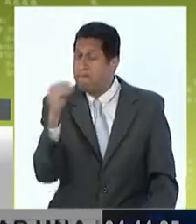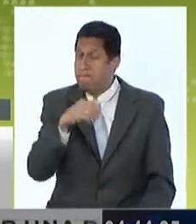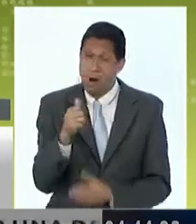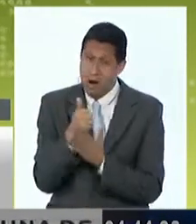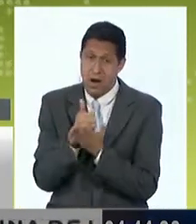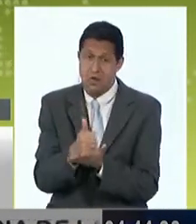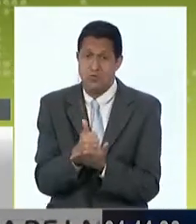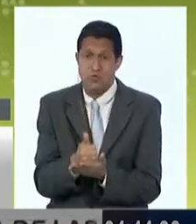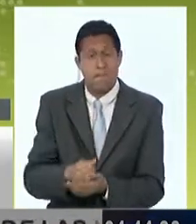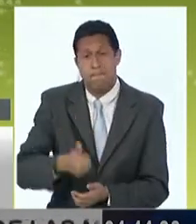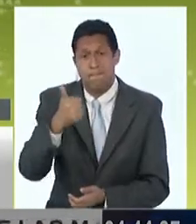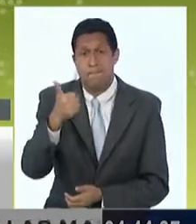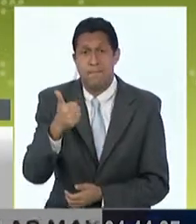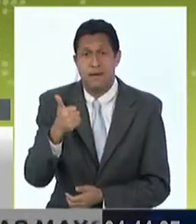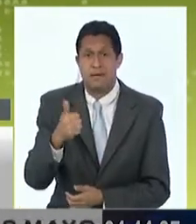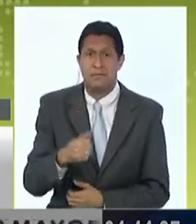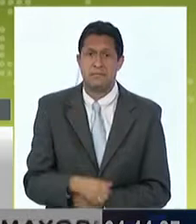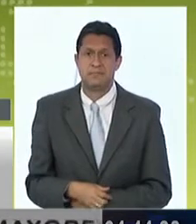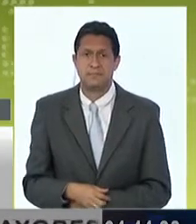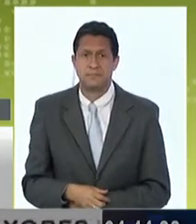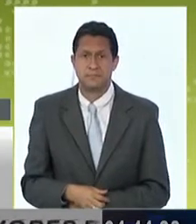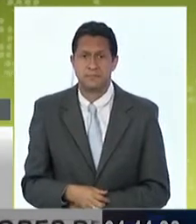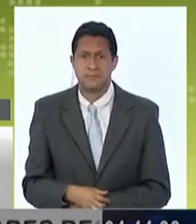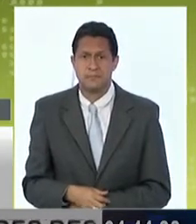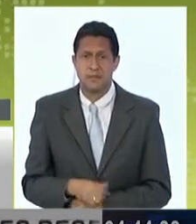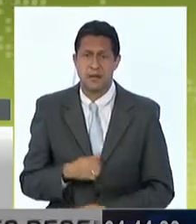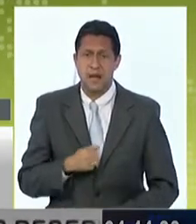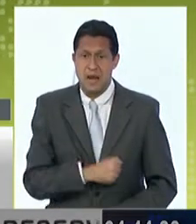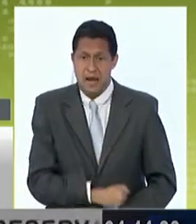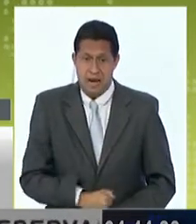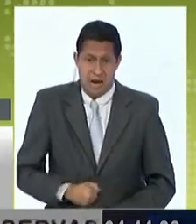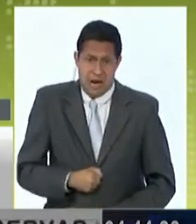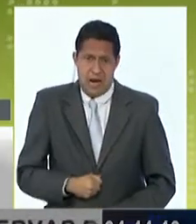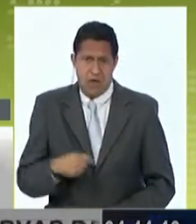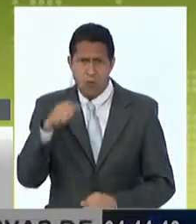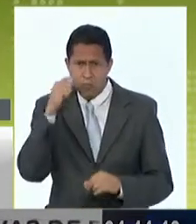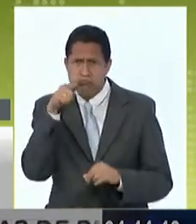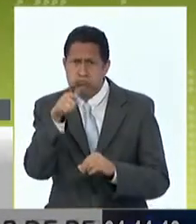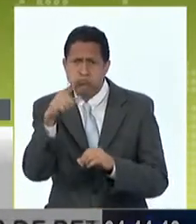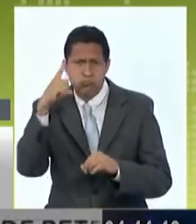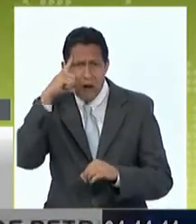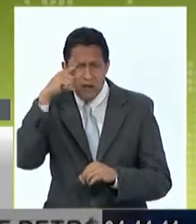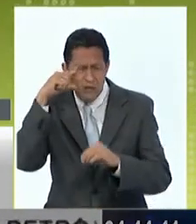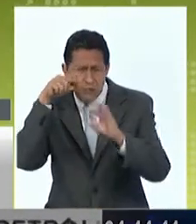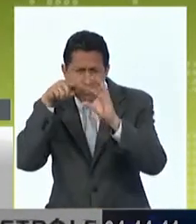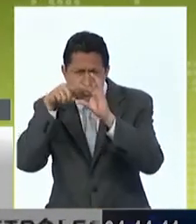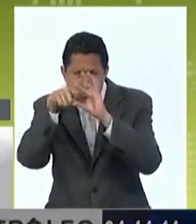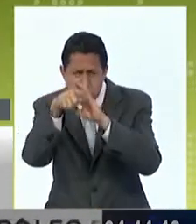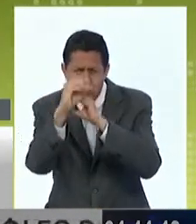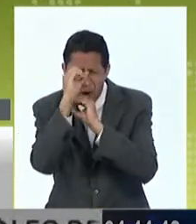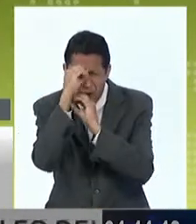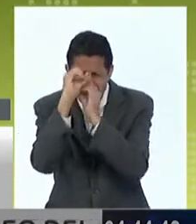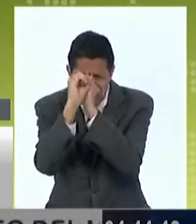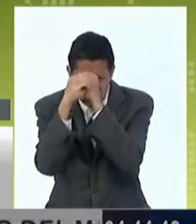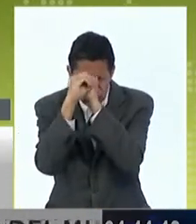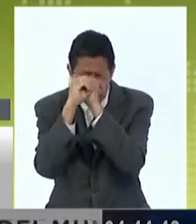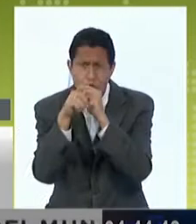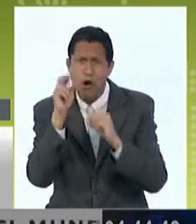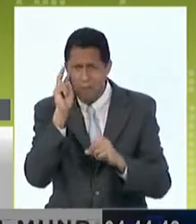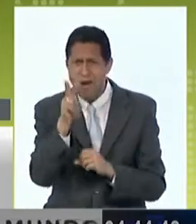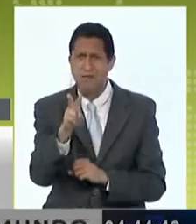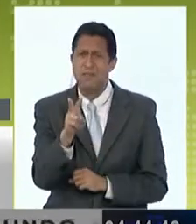importante e ingrid el ecosonograma transvaginal o el ecosonograma transvaginal esto es una herramienta